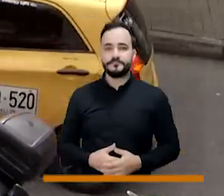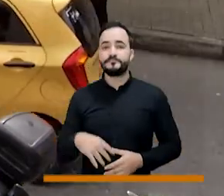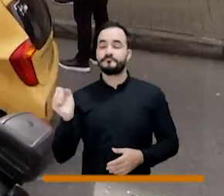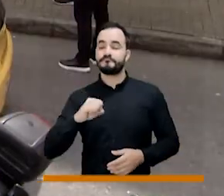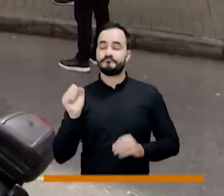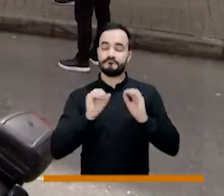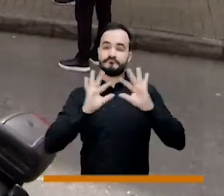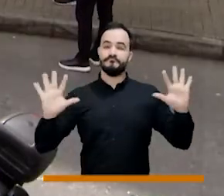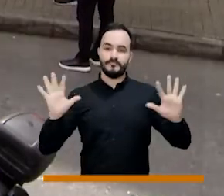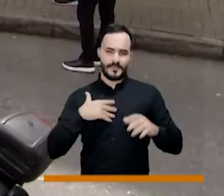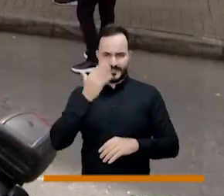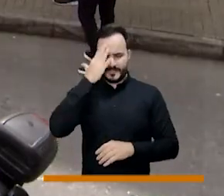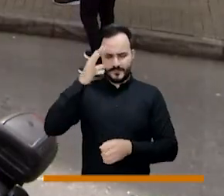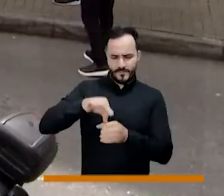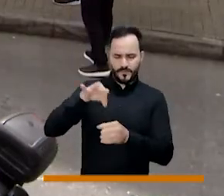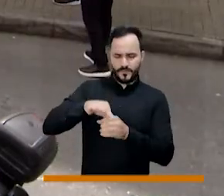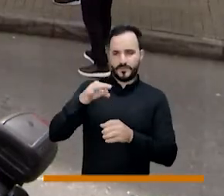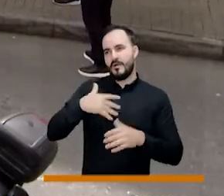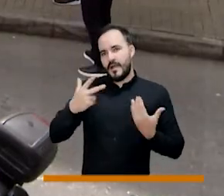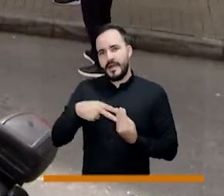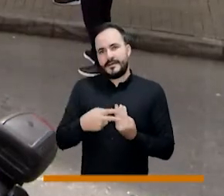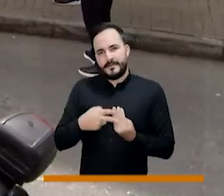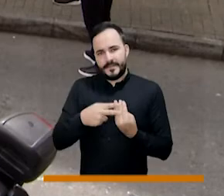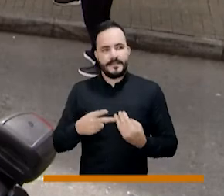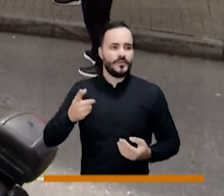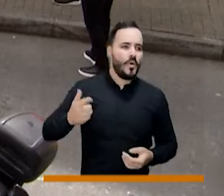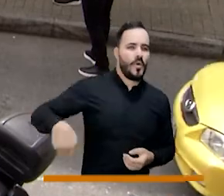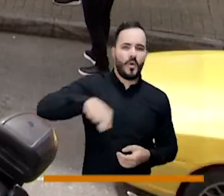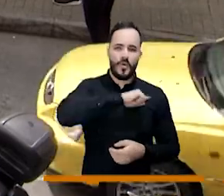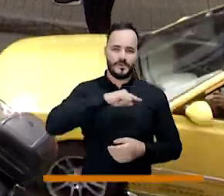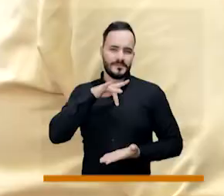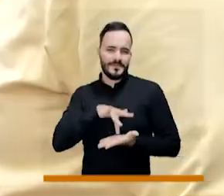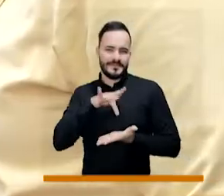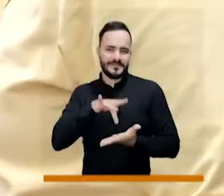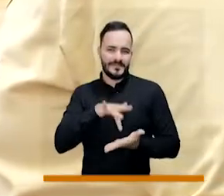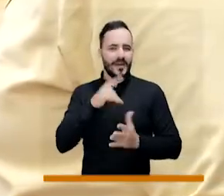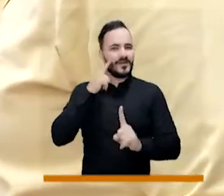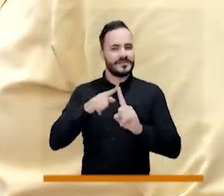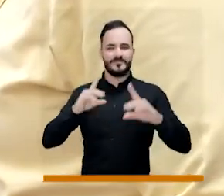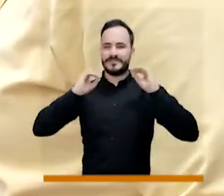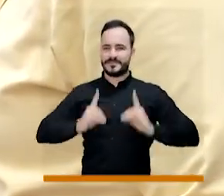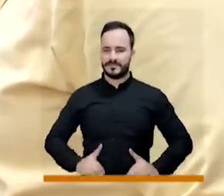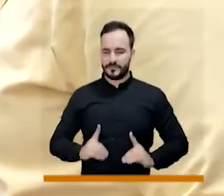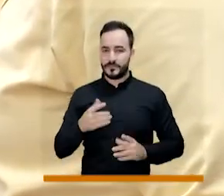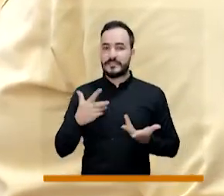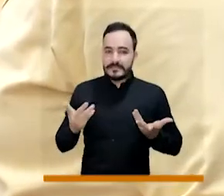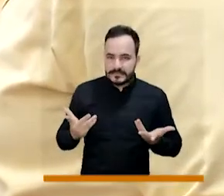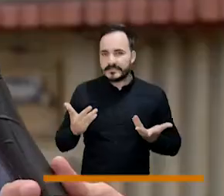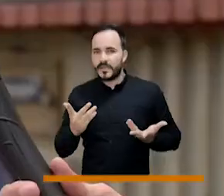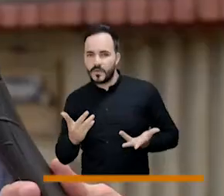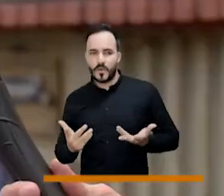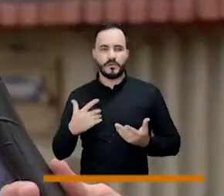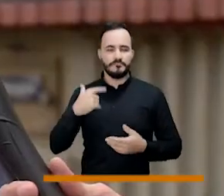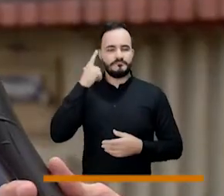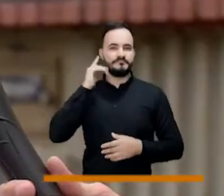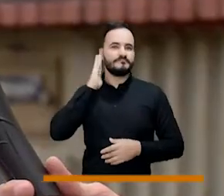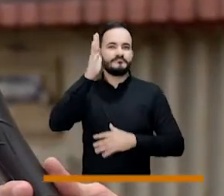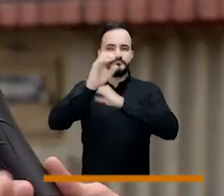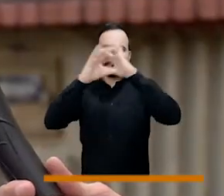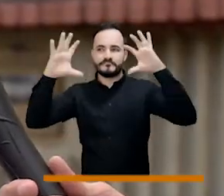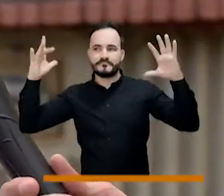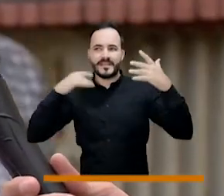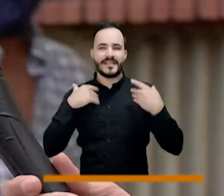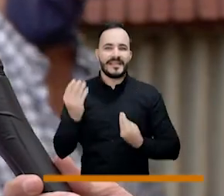por supuesto. Lo primero es que el voto es un mecanismo de participación que nos da a los ciudadanos la oportunidad de decidir, de poder tomar decisión sobre